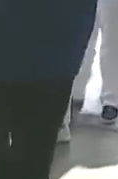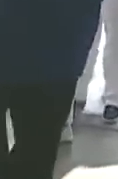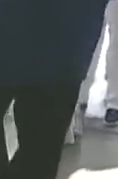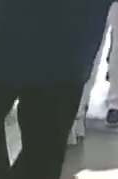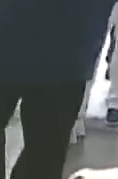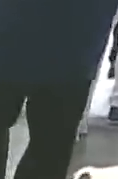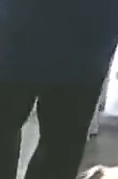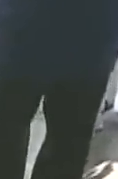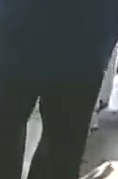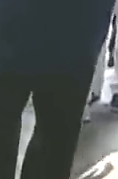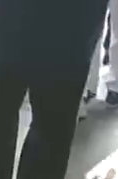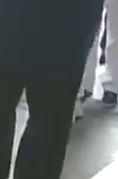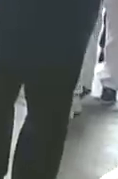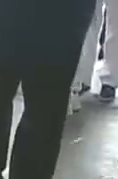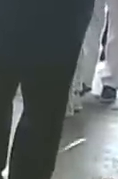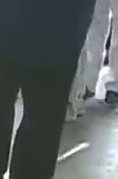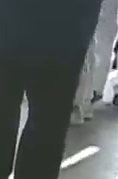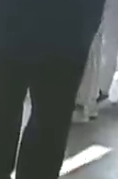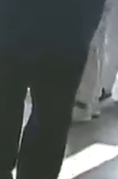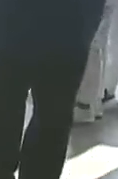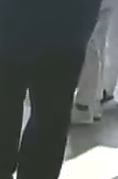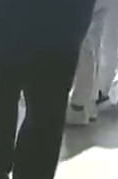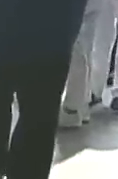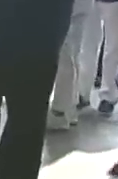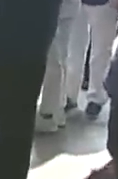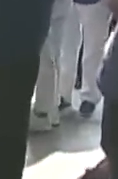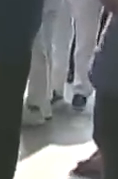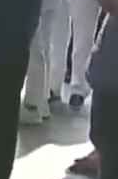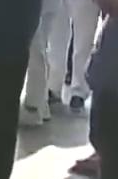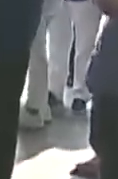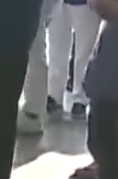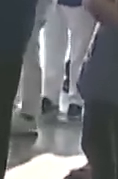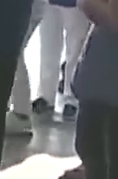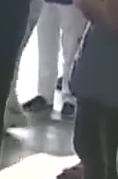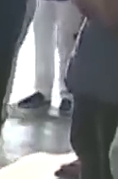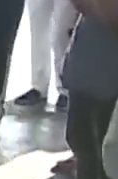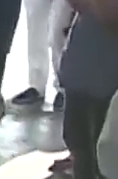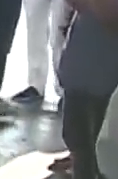productivos de trabajadores y trabajadoras del sector industrial.